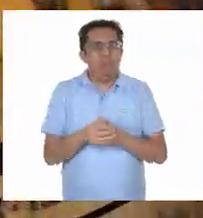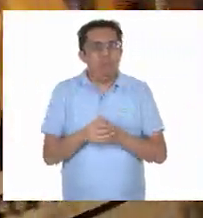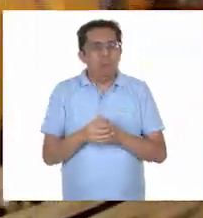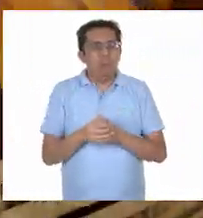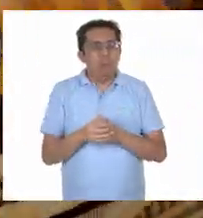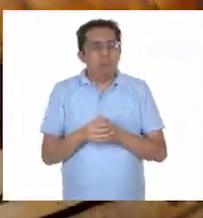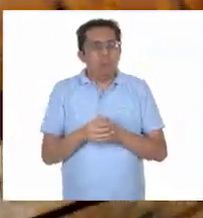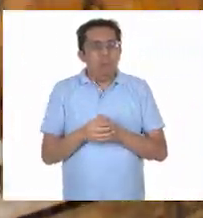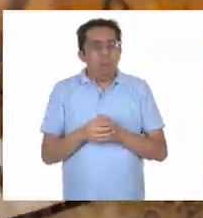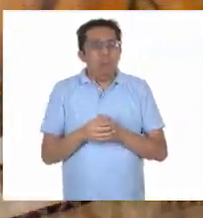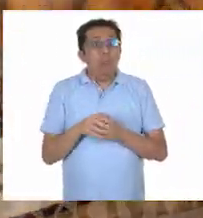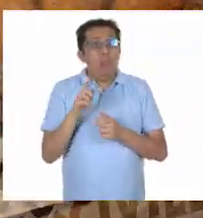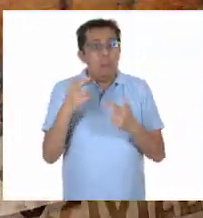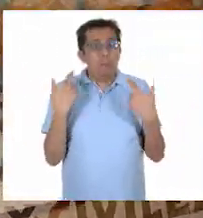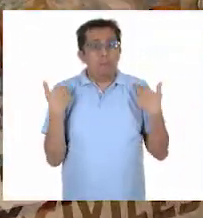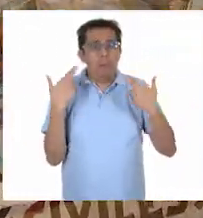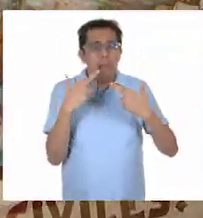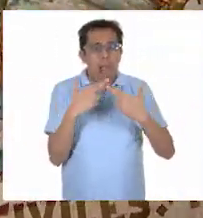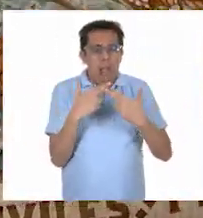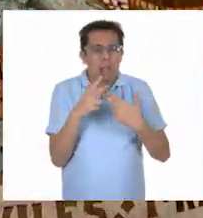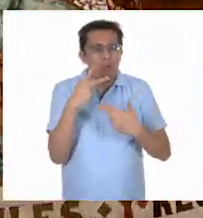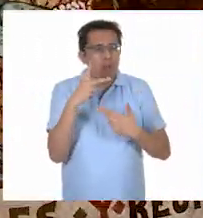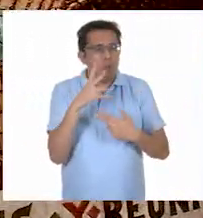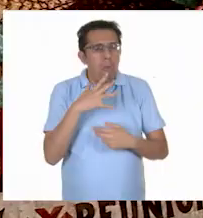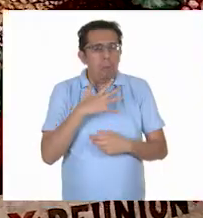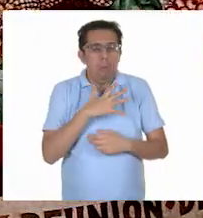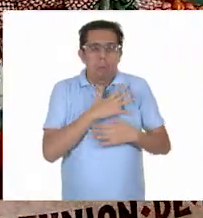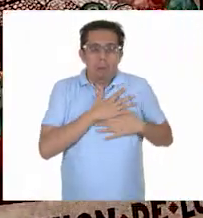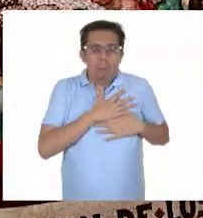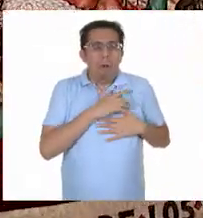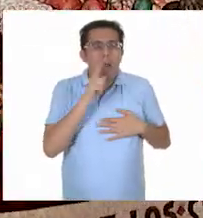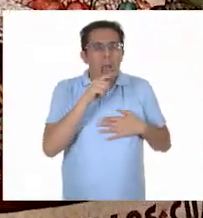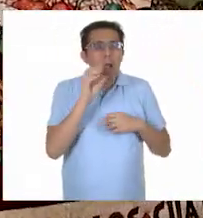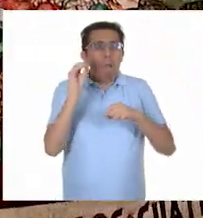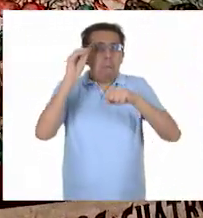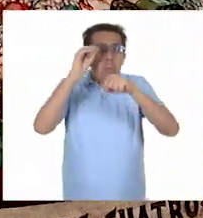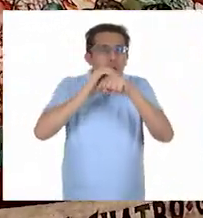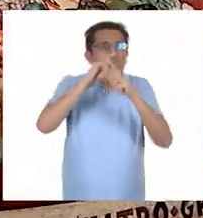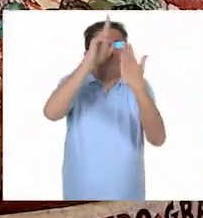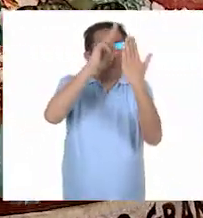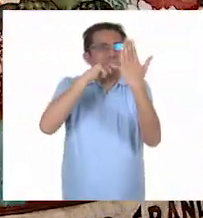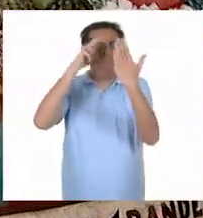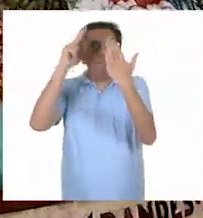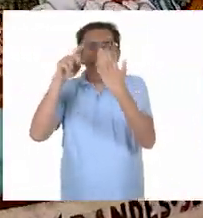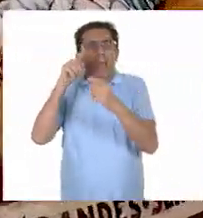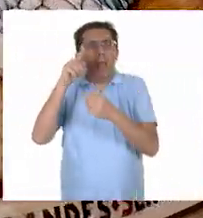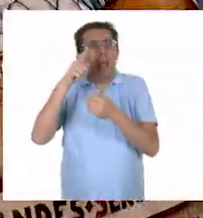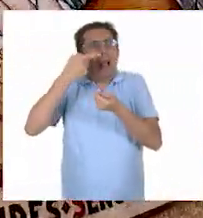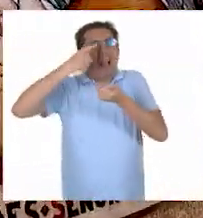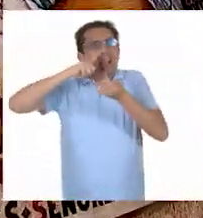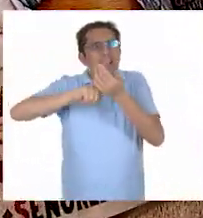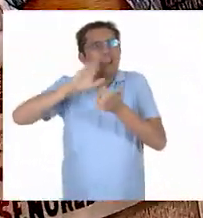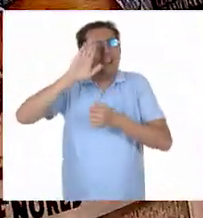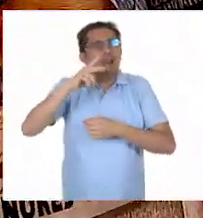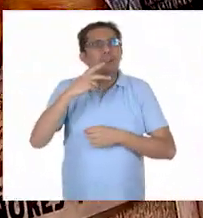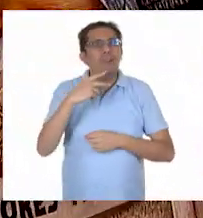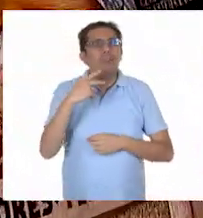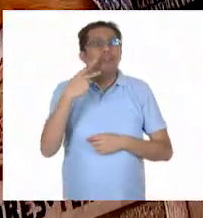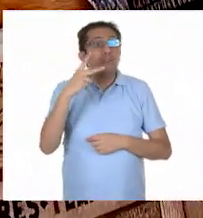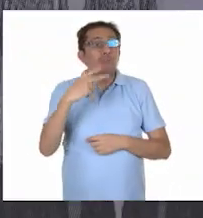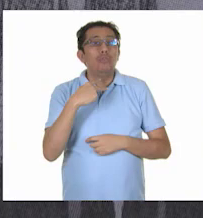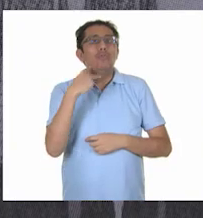Toda la pasión del maestro Desiderio se percibe en estos muros. Es su voz la que resuena.